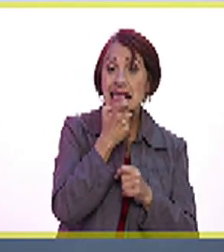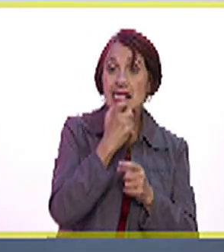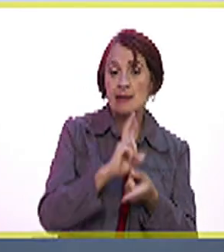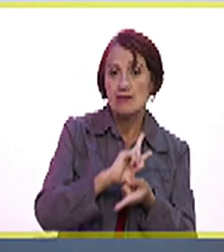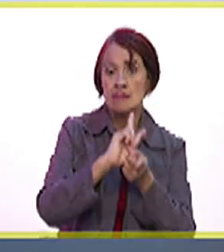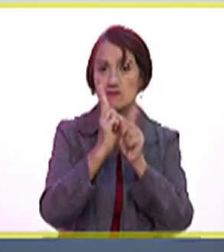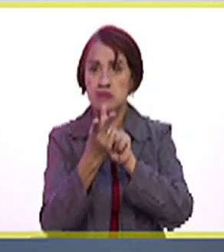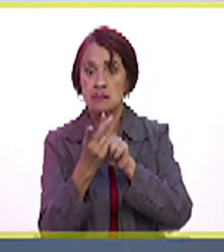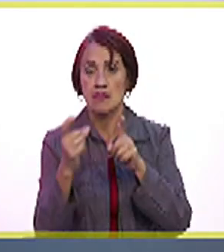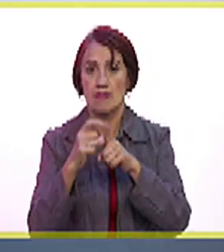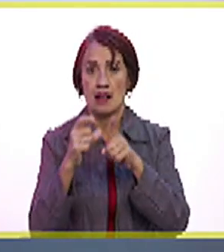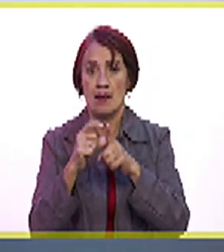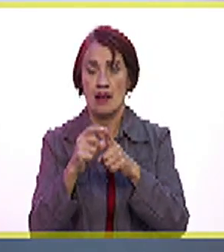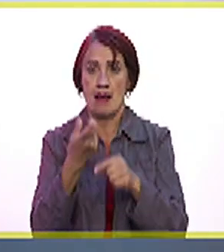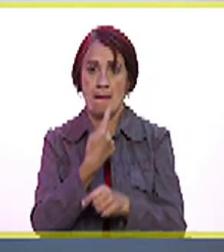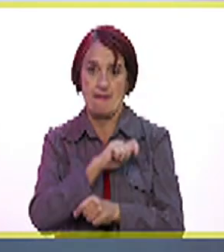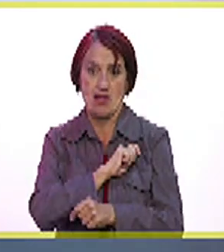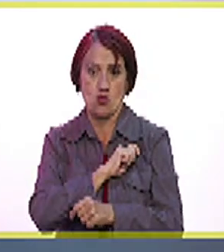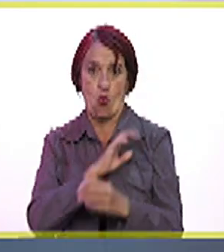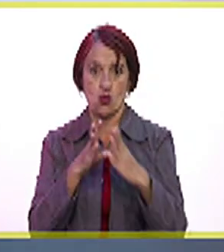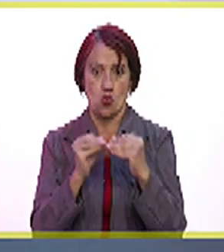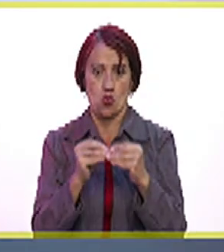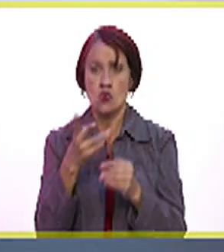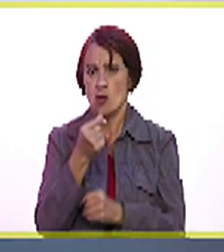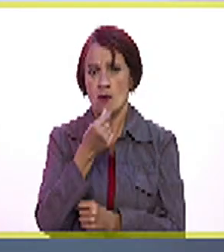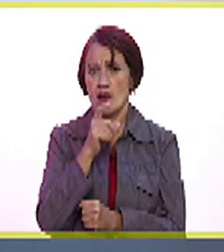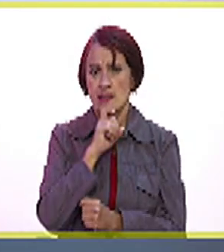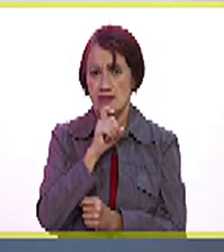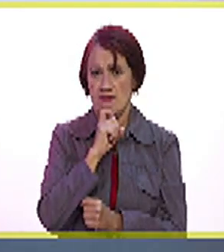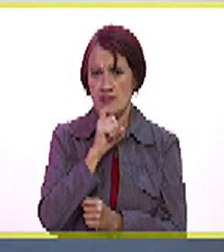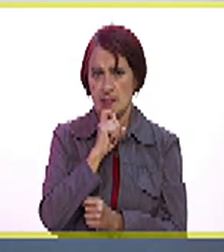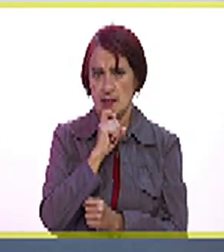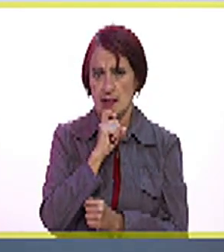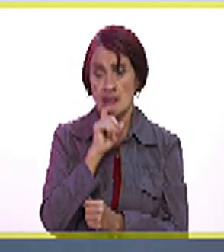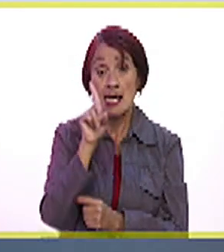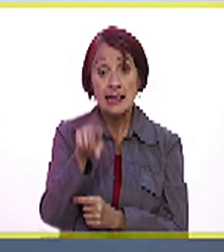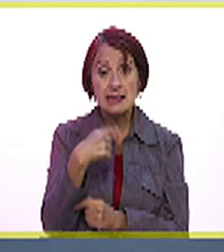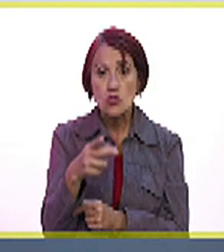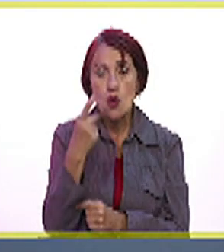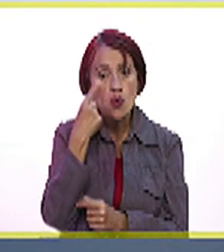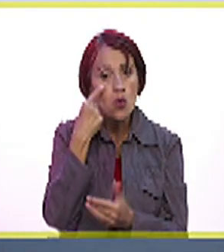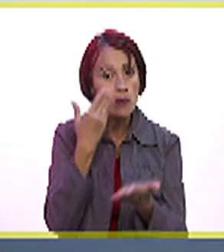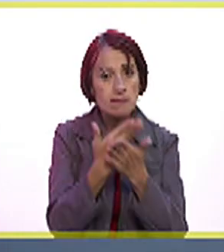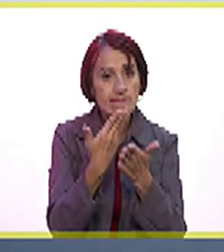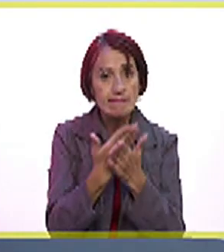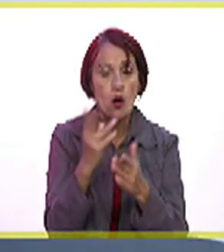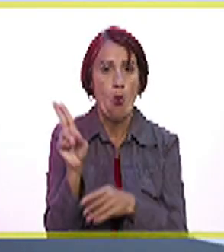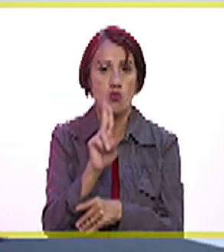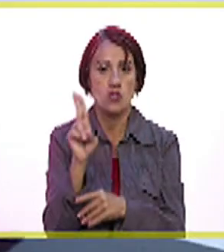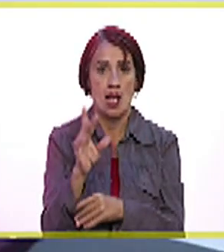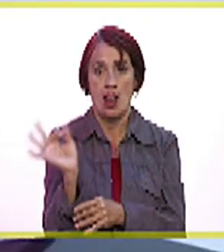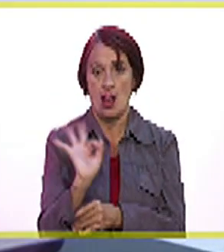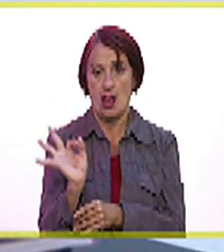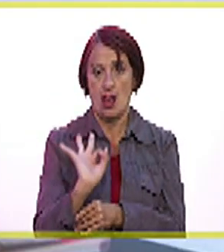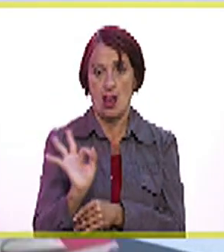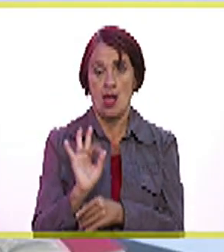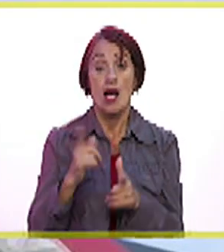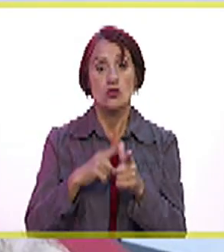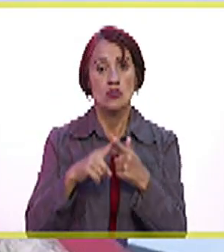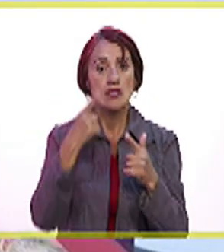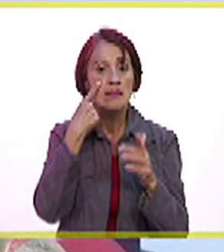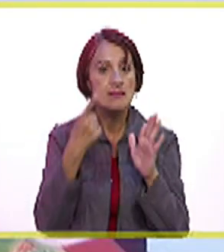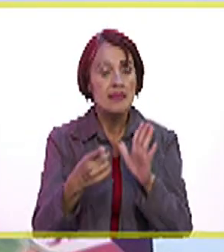palabras. Luego cuando las veamos no nos va a ser tan difícil, ¿ok? Si no las estamos viendo, no las estamos utilizando, luego al verlas nos va